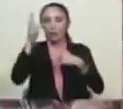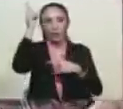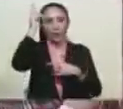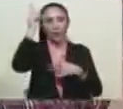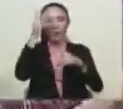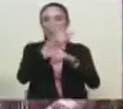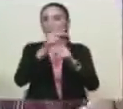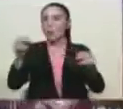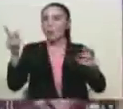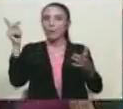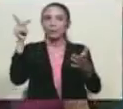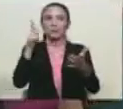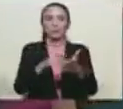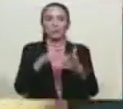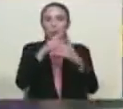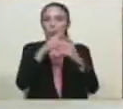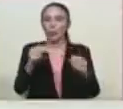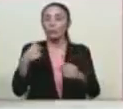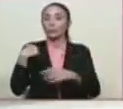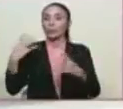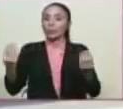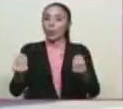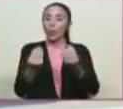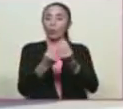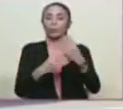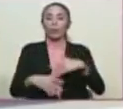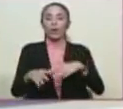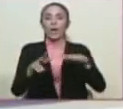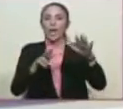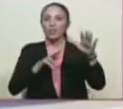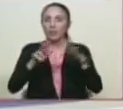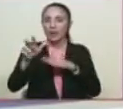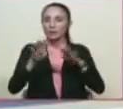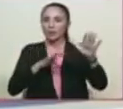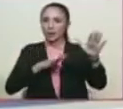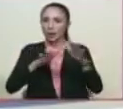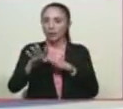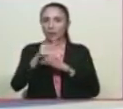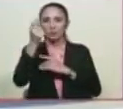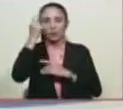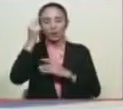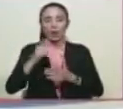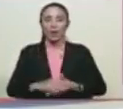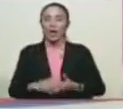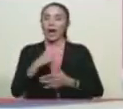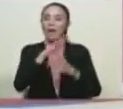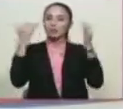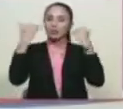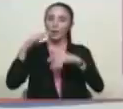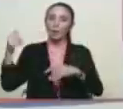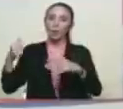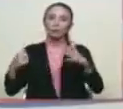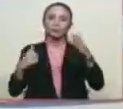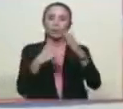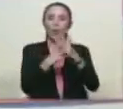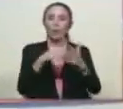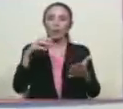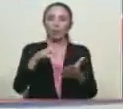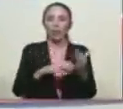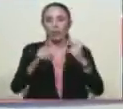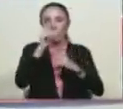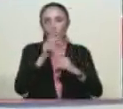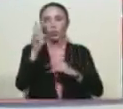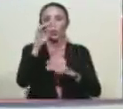el pueblo de Venezuela los días 13 y 14 en los que conmemoramos la derrota del golpe de Estado del año